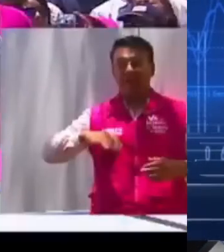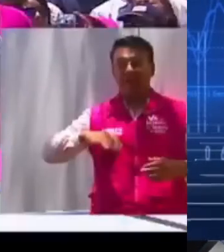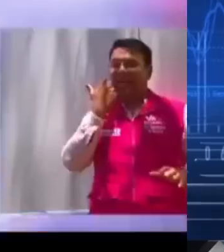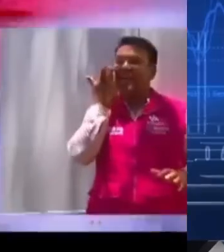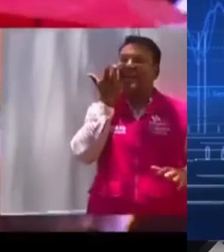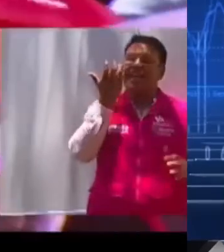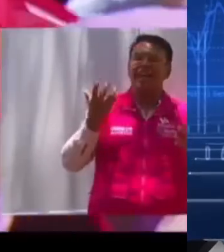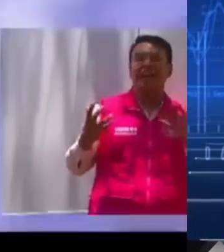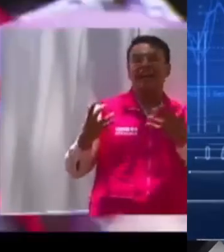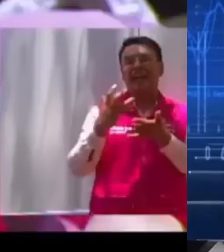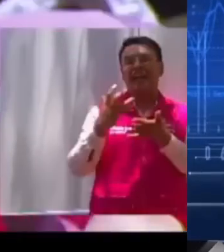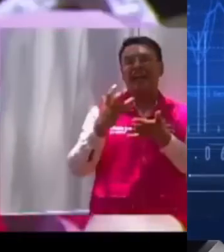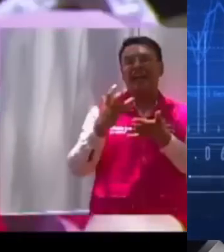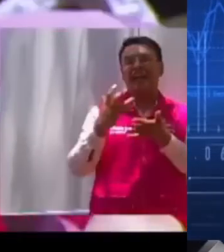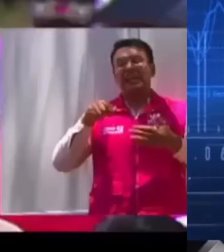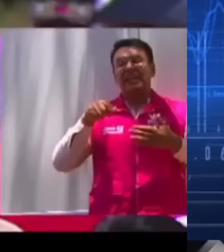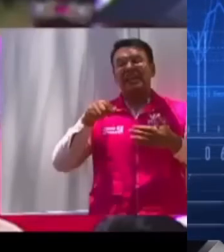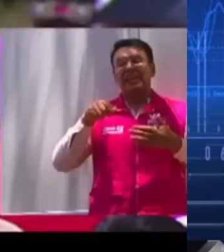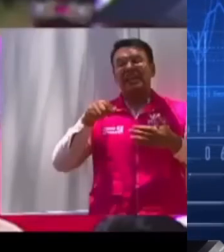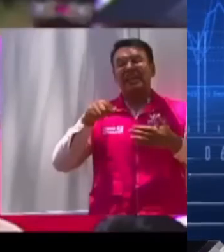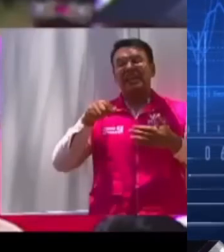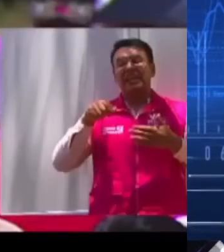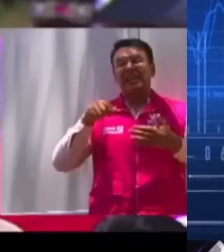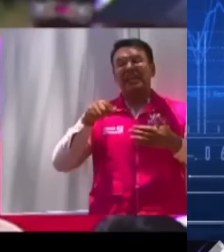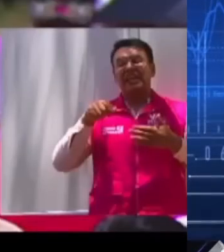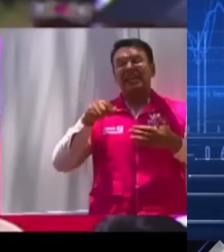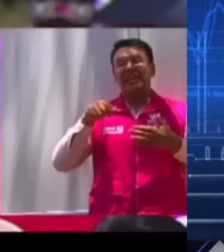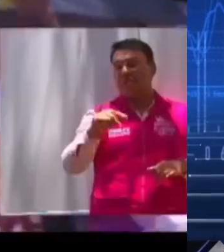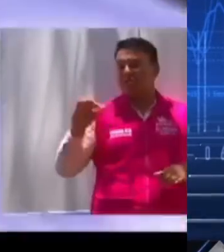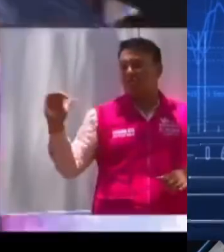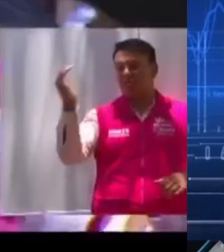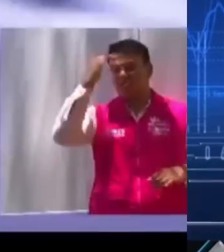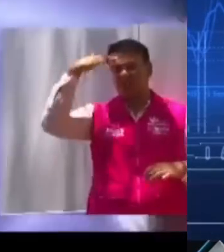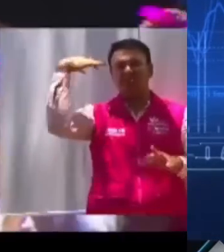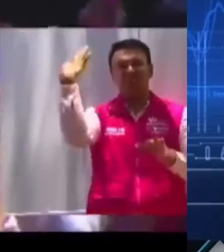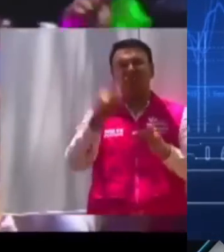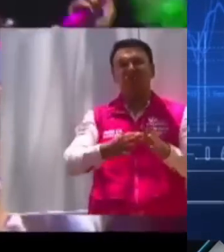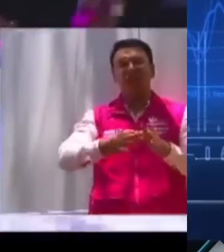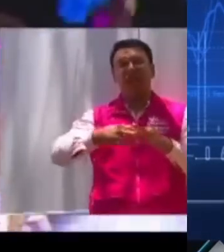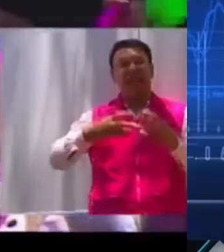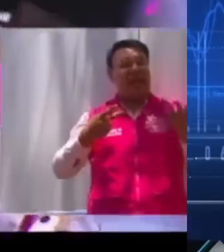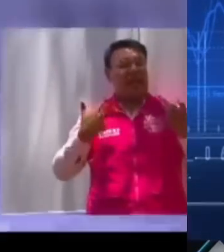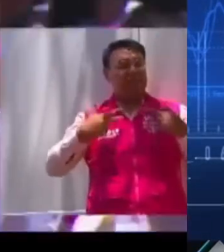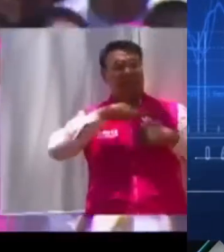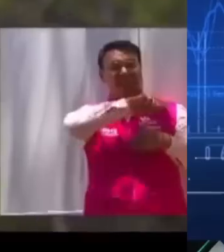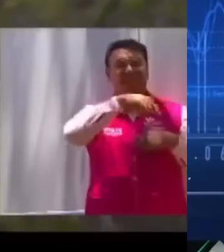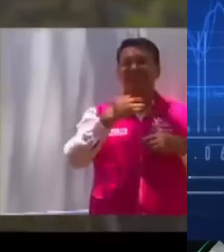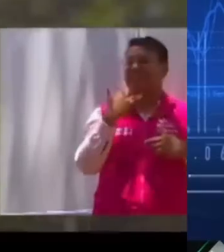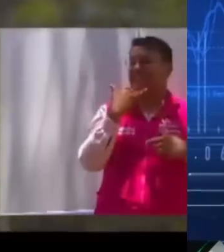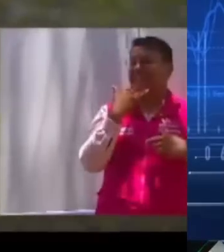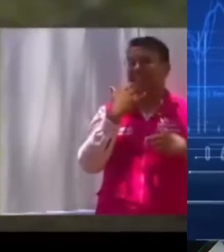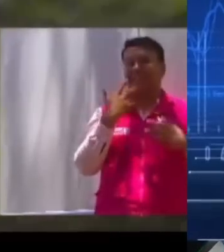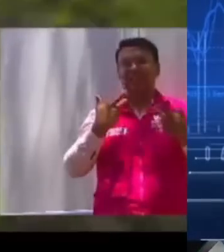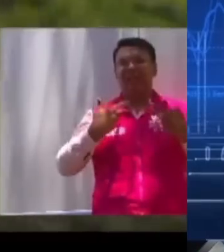y con un profundo conocimiento del Estado de México la corrupción está en las personas